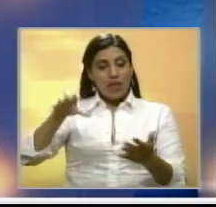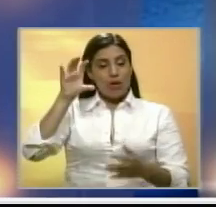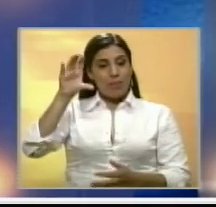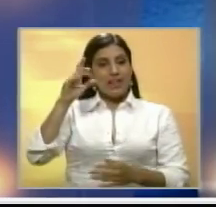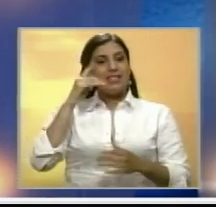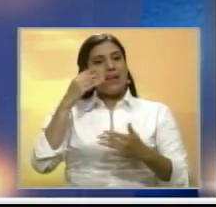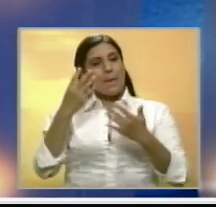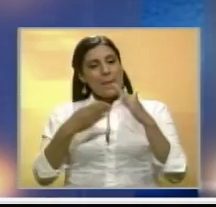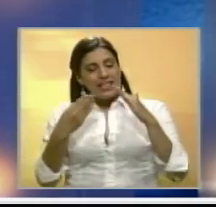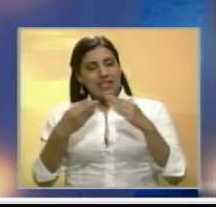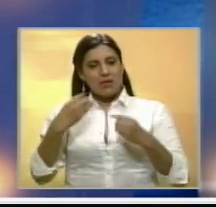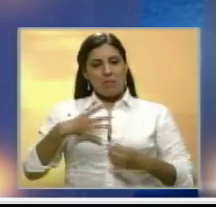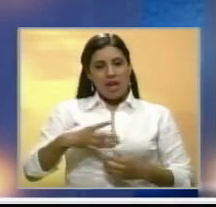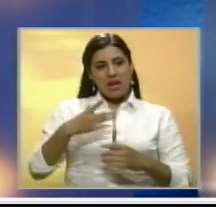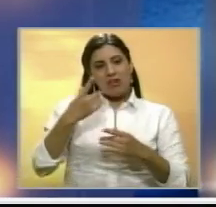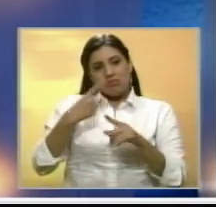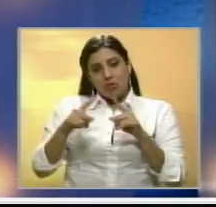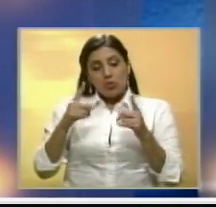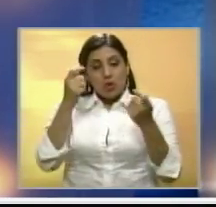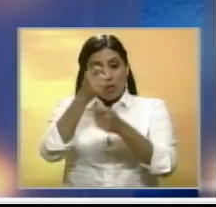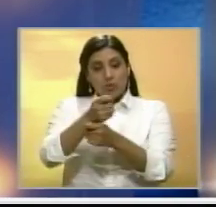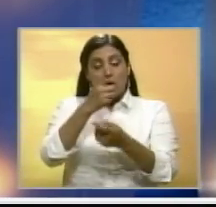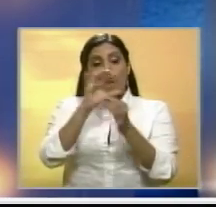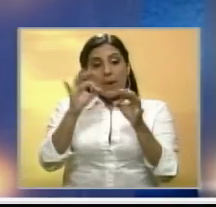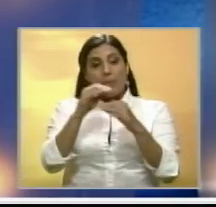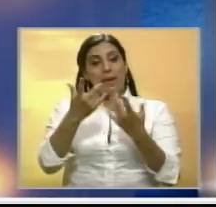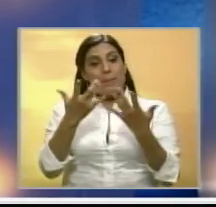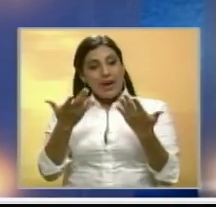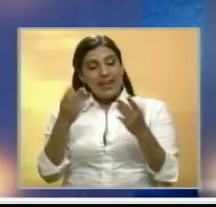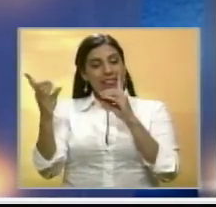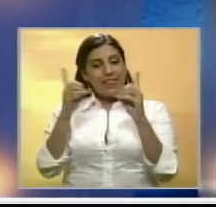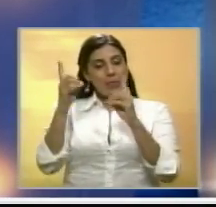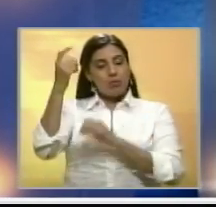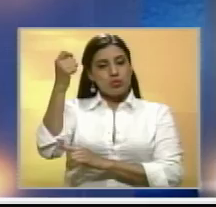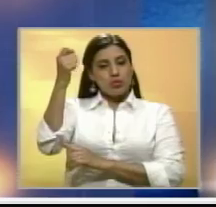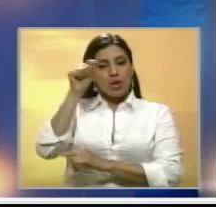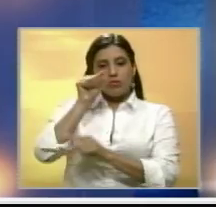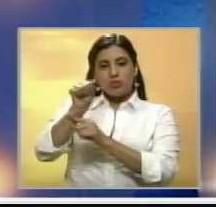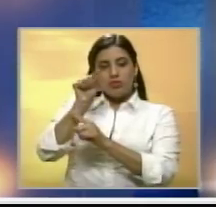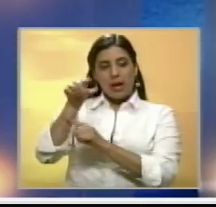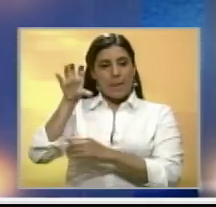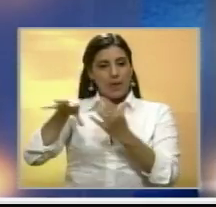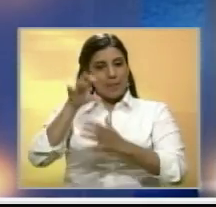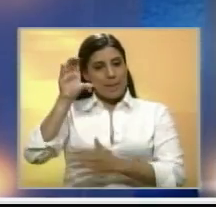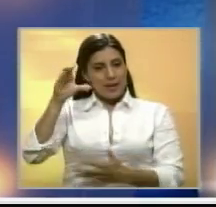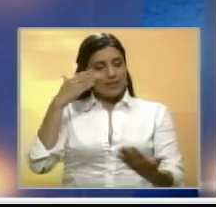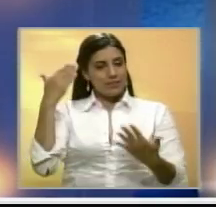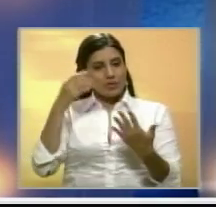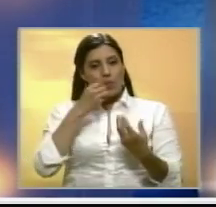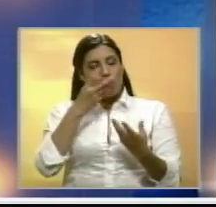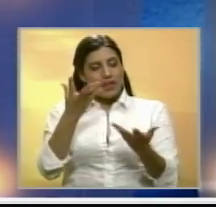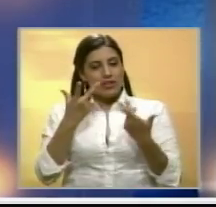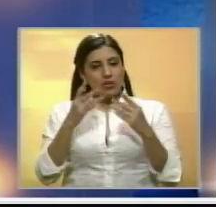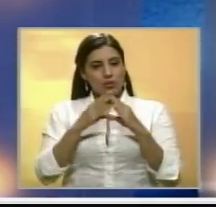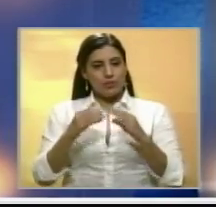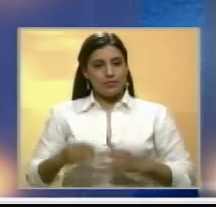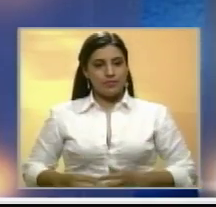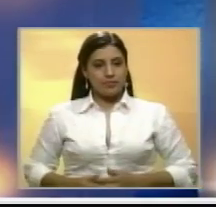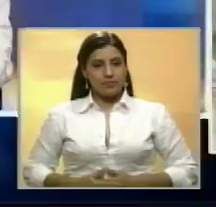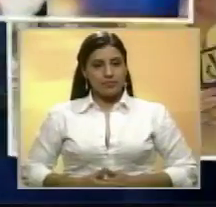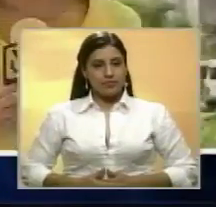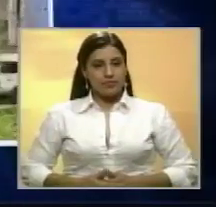media diversificada, quienes representarán a los diputados para debatir los principales problemas del país. Diana Vázquez nos tiene el